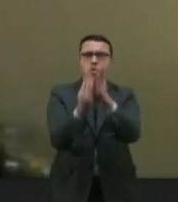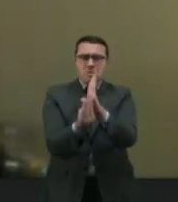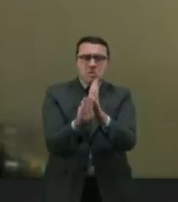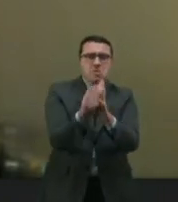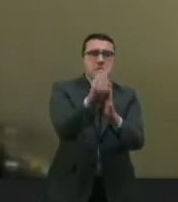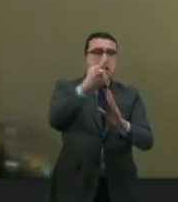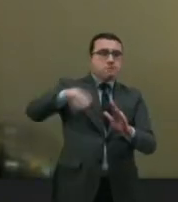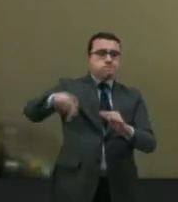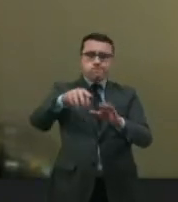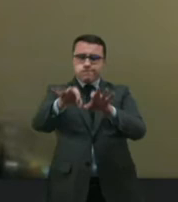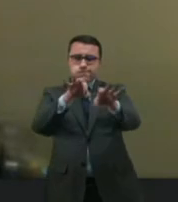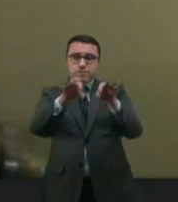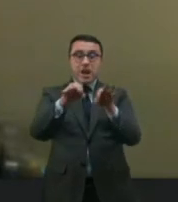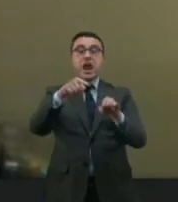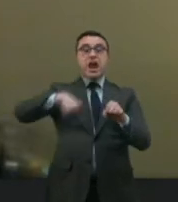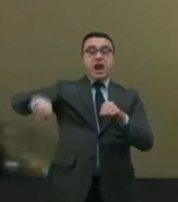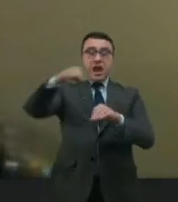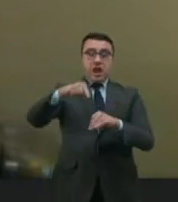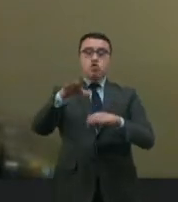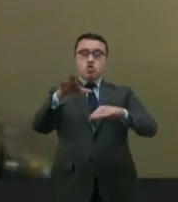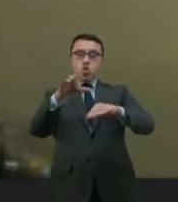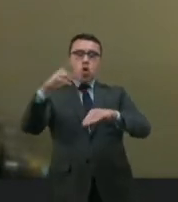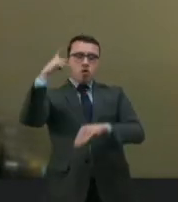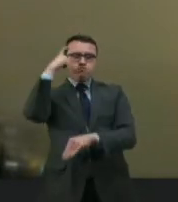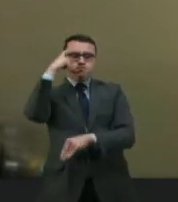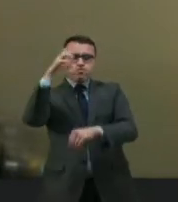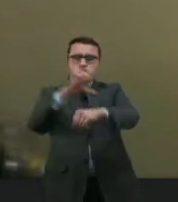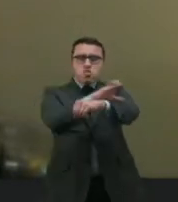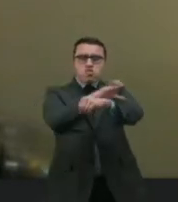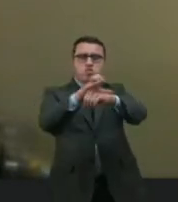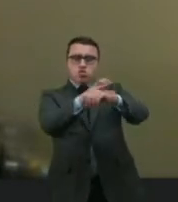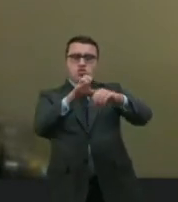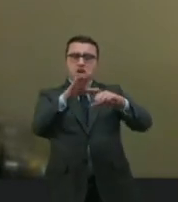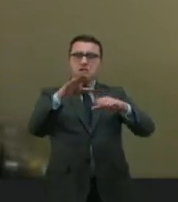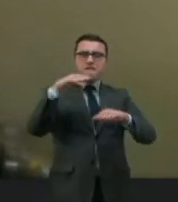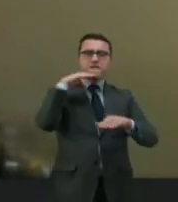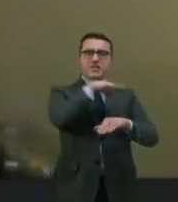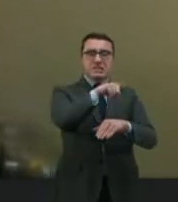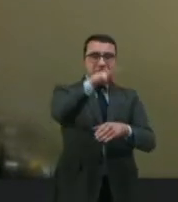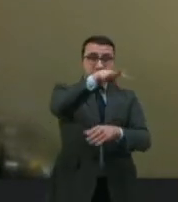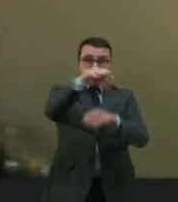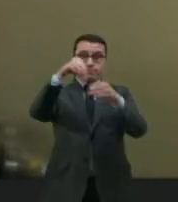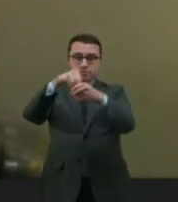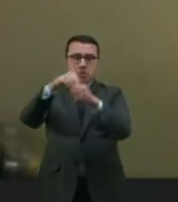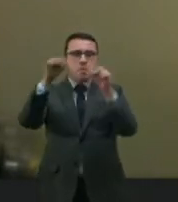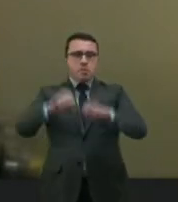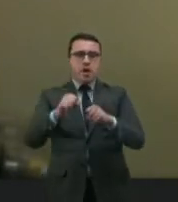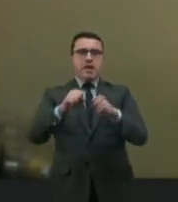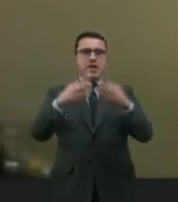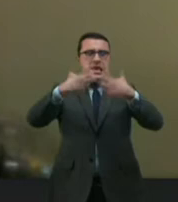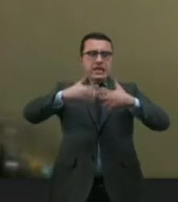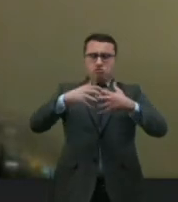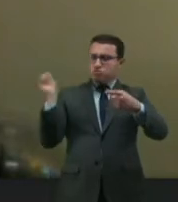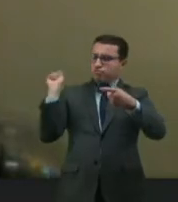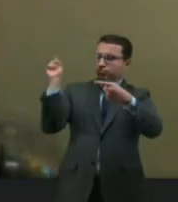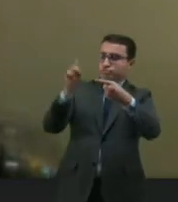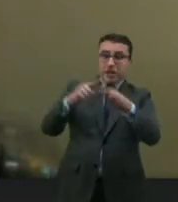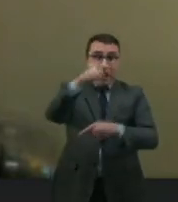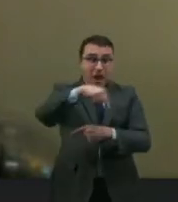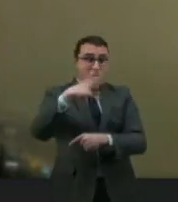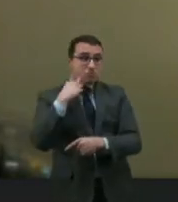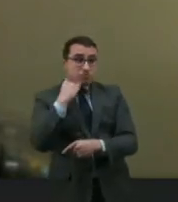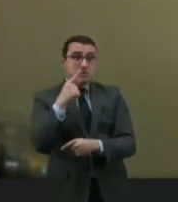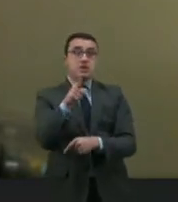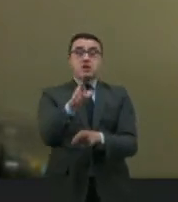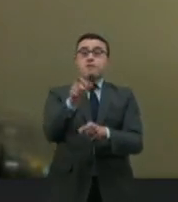utilicen inteligencia artificial y ciencia de datos para transformar industrias tradicionales. Nuestro portafolio incluye hoy más de